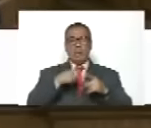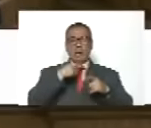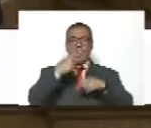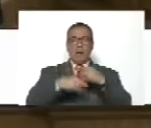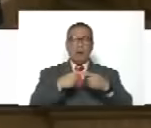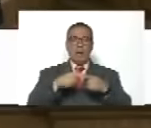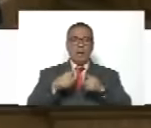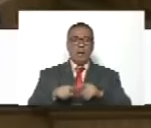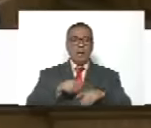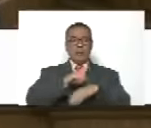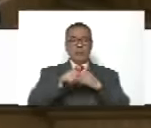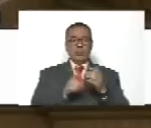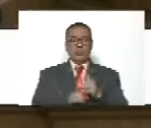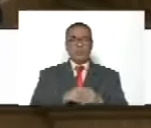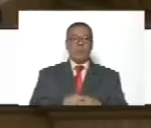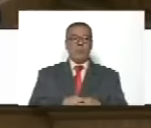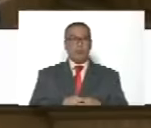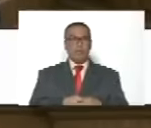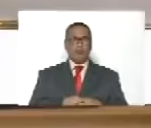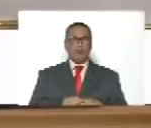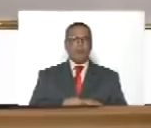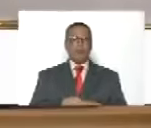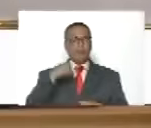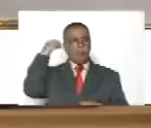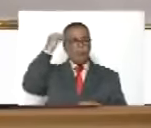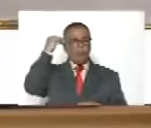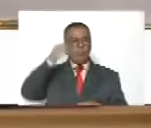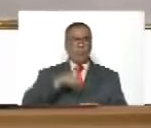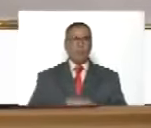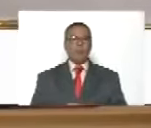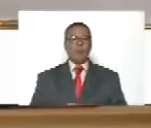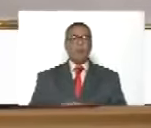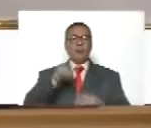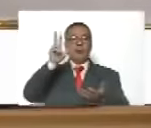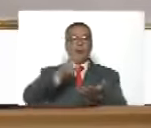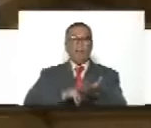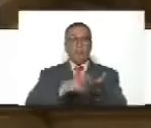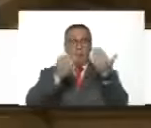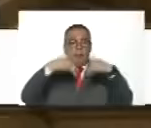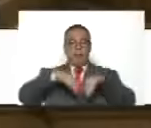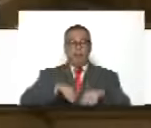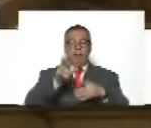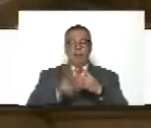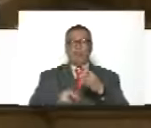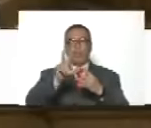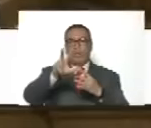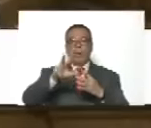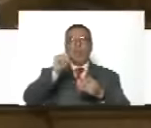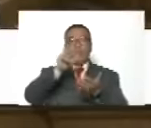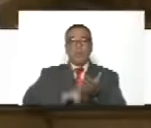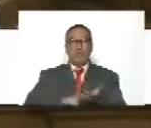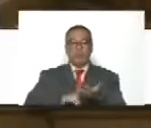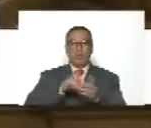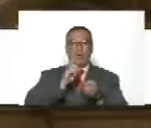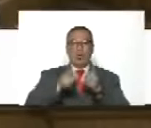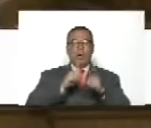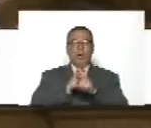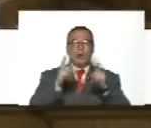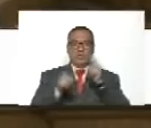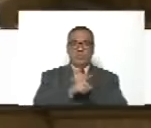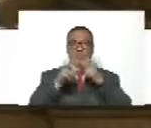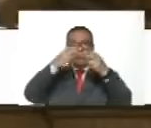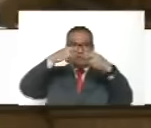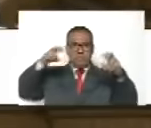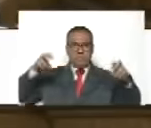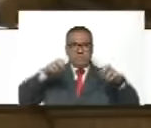disposiciones generales. Es todo, ciudadano presidente. En consideración al acápite. Aprobado. Siguiente. Tercero. Se sugiere aprobar con modificación la